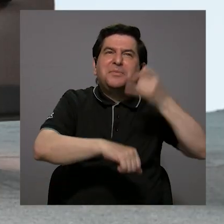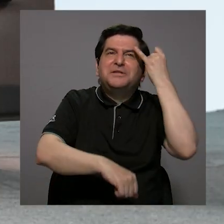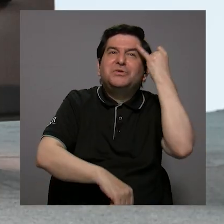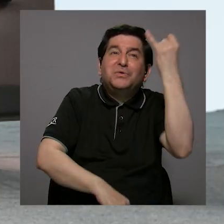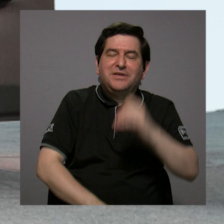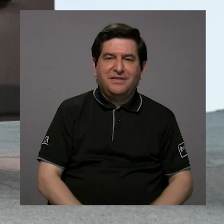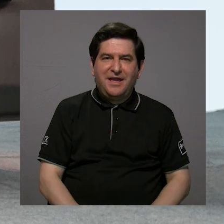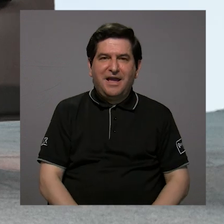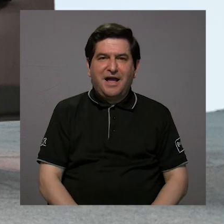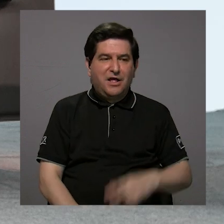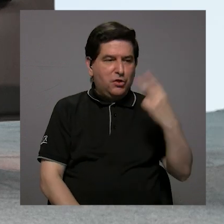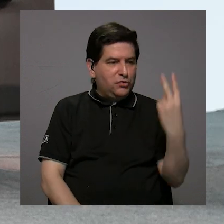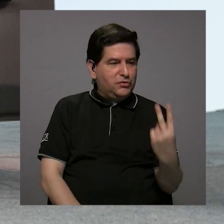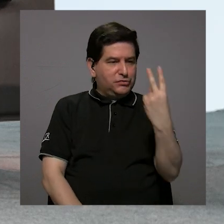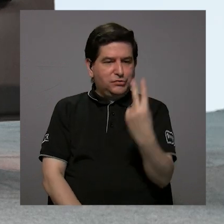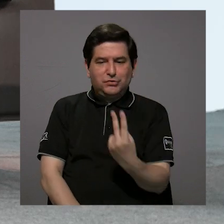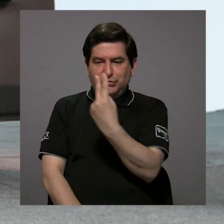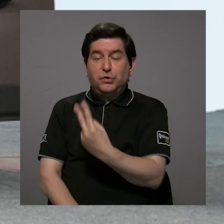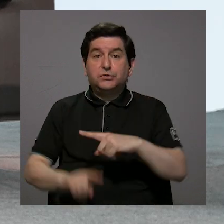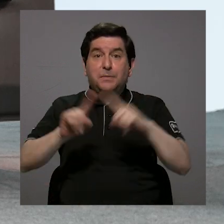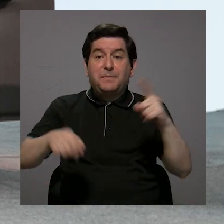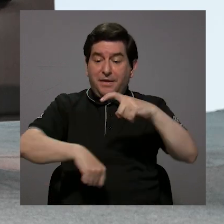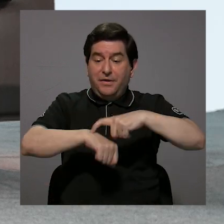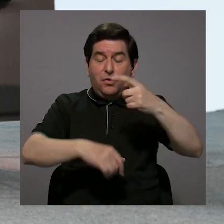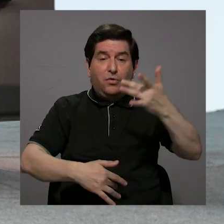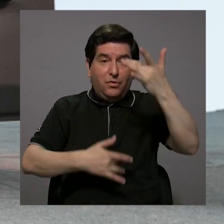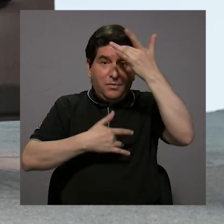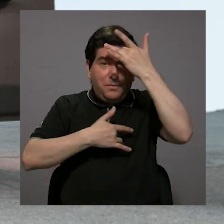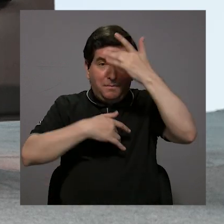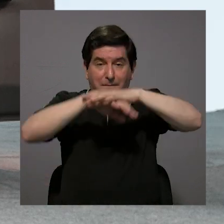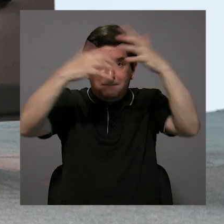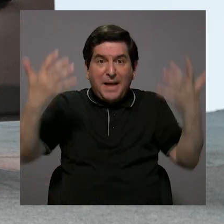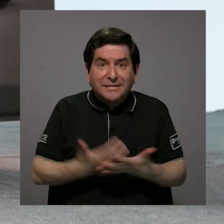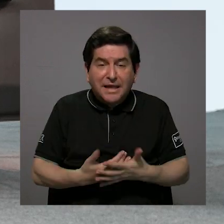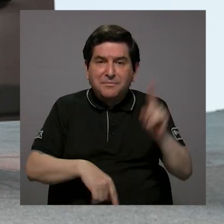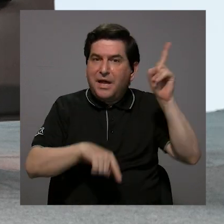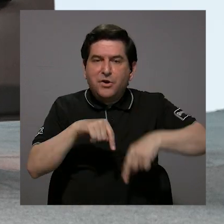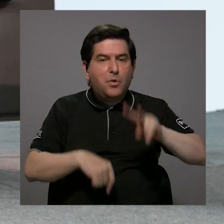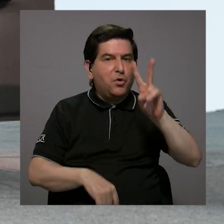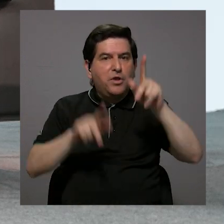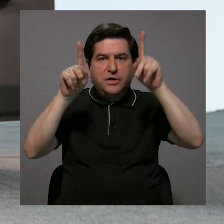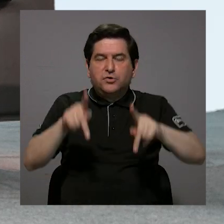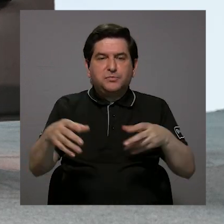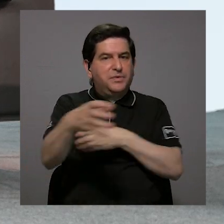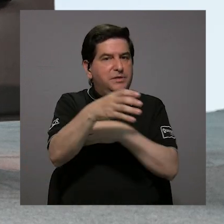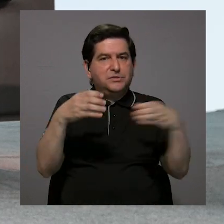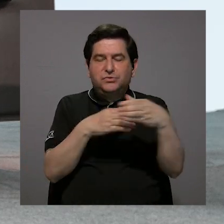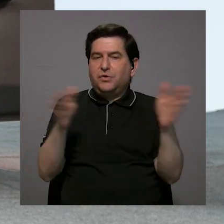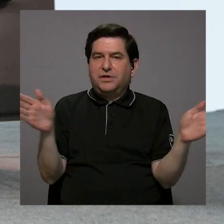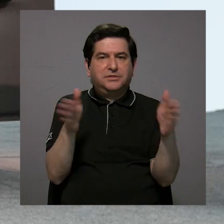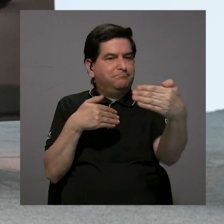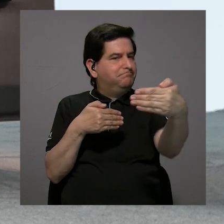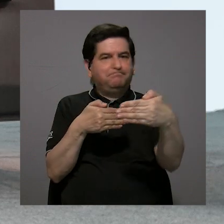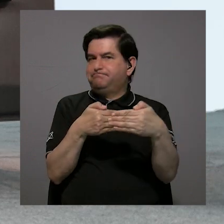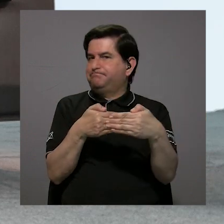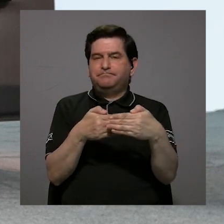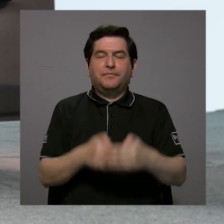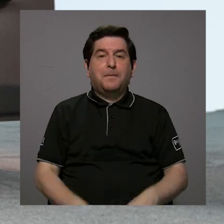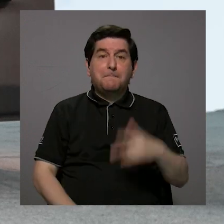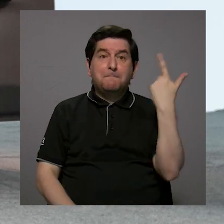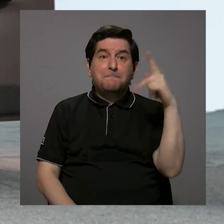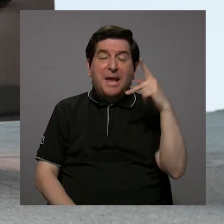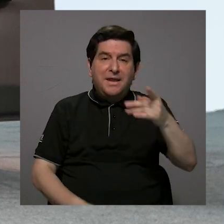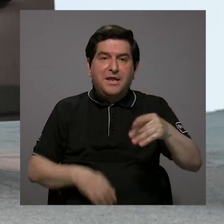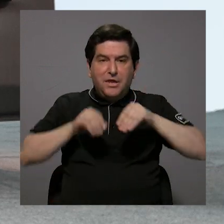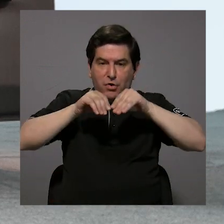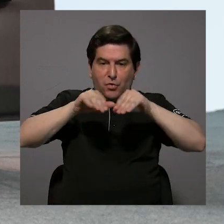inicialmente la intención era que los midiéramos de 2 en 2, pero se vino la pandemia, no podíamos tener 2 personas en un cuarto pequeño por